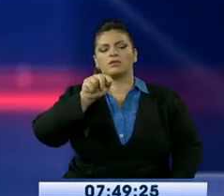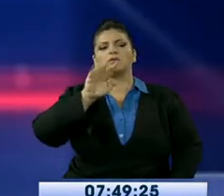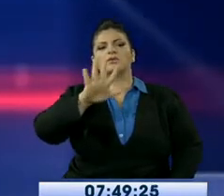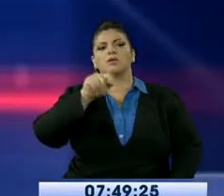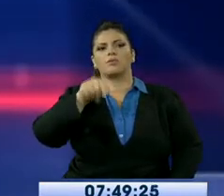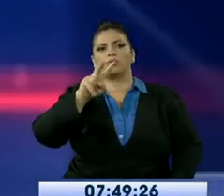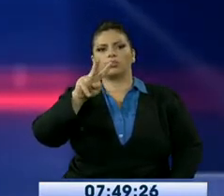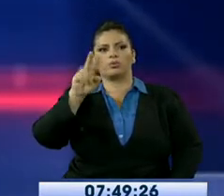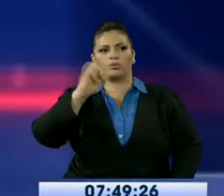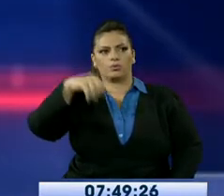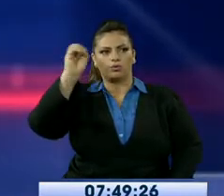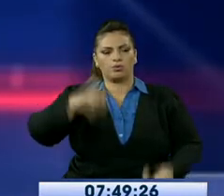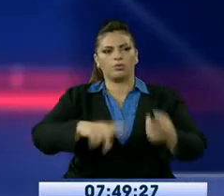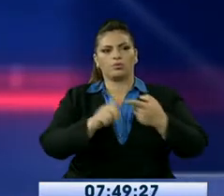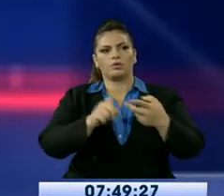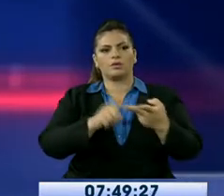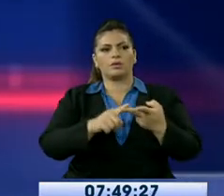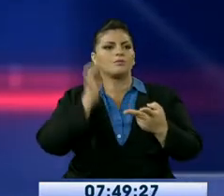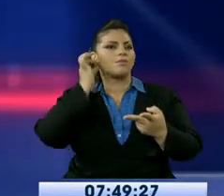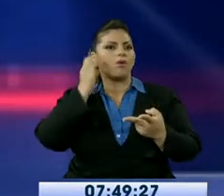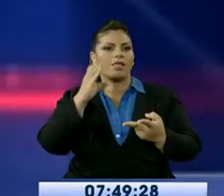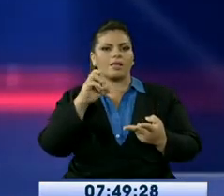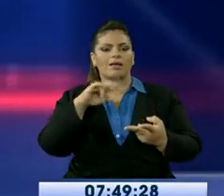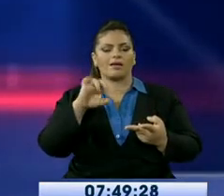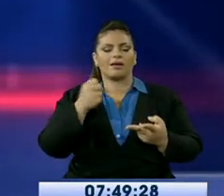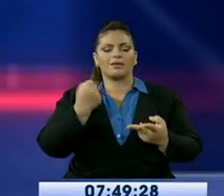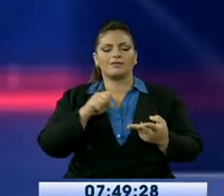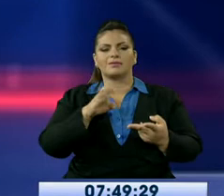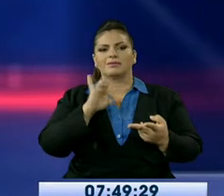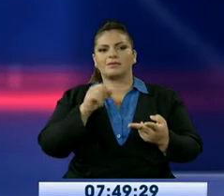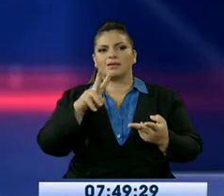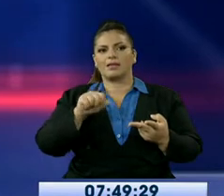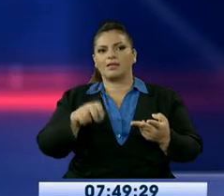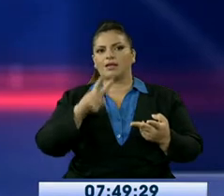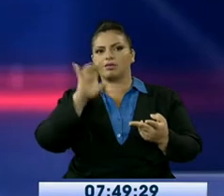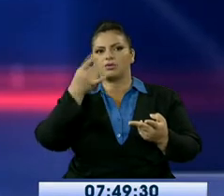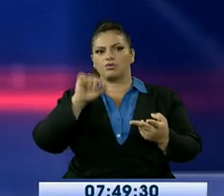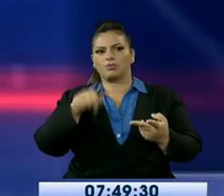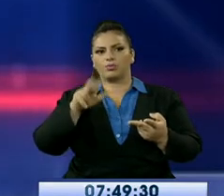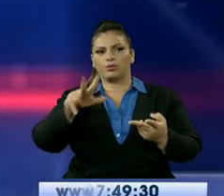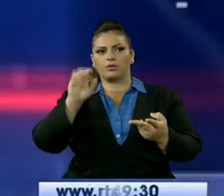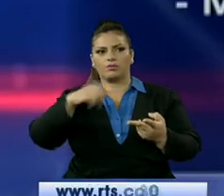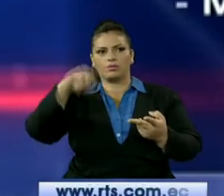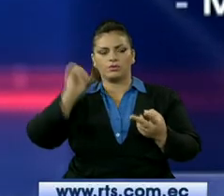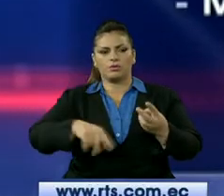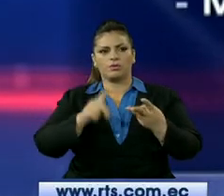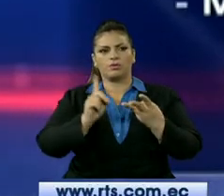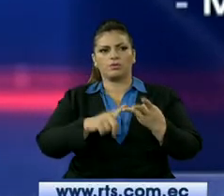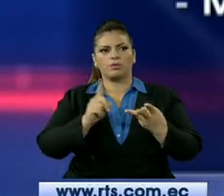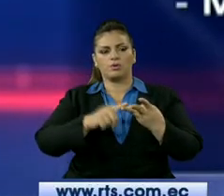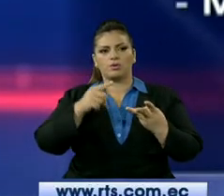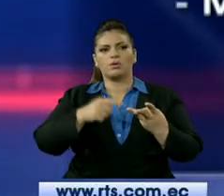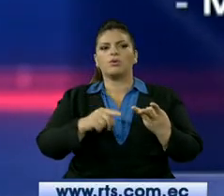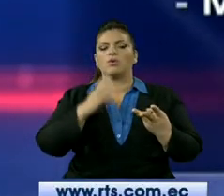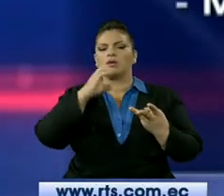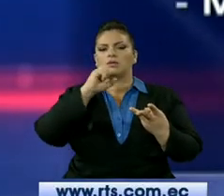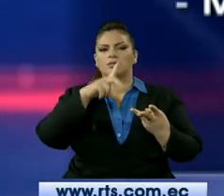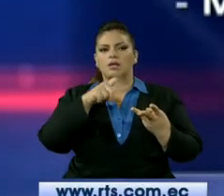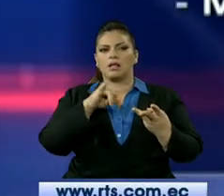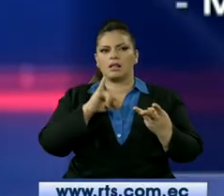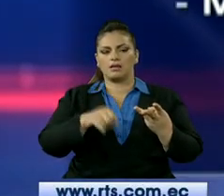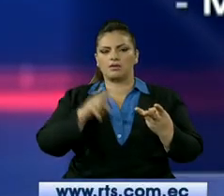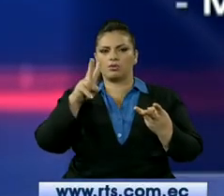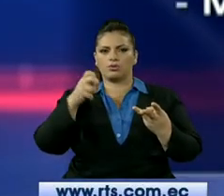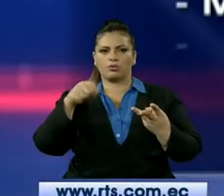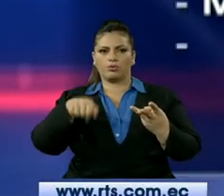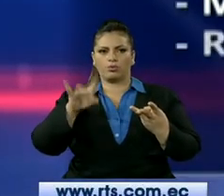socialcristiana Cristina Reyes el 18.3%. Guillermo Celi de la Alianza Creo suma 12.8%. Vilma Andrade de la